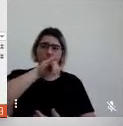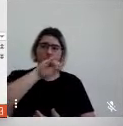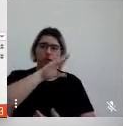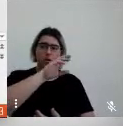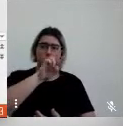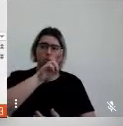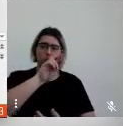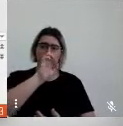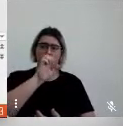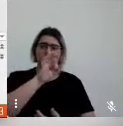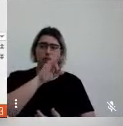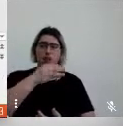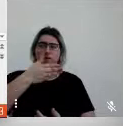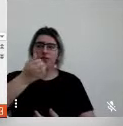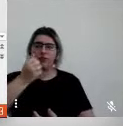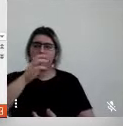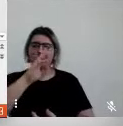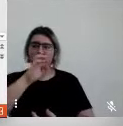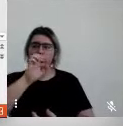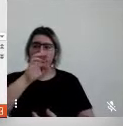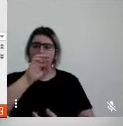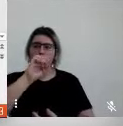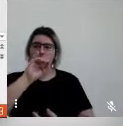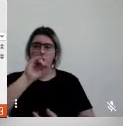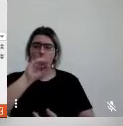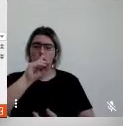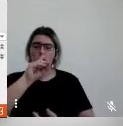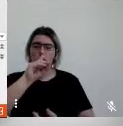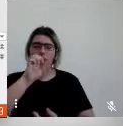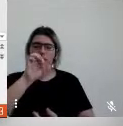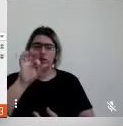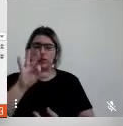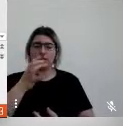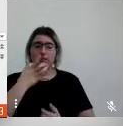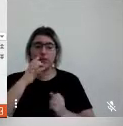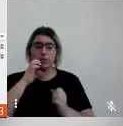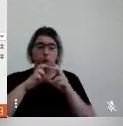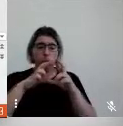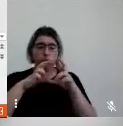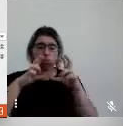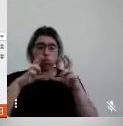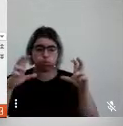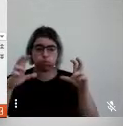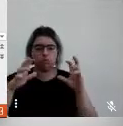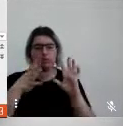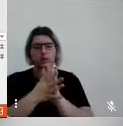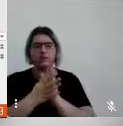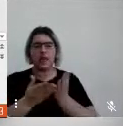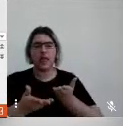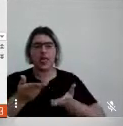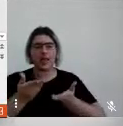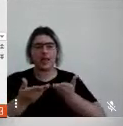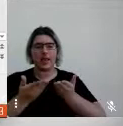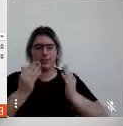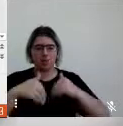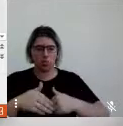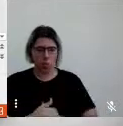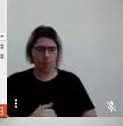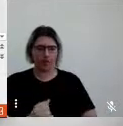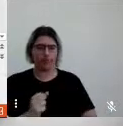ejemplo, en la obesidad, que ahora os comentaré, suele haber un desequilibrio y esto también genera